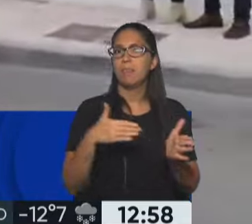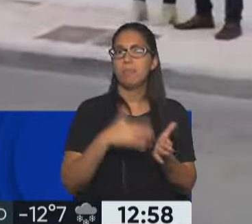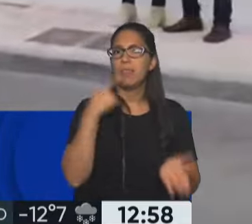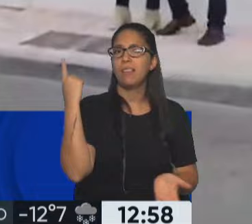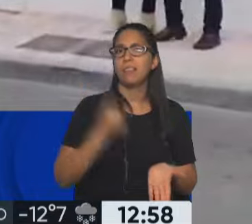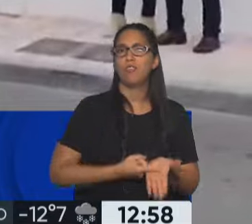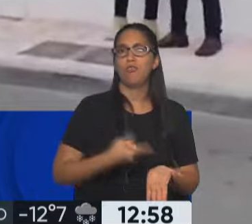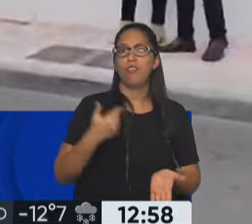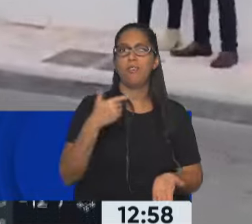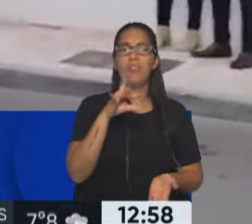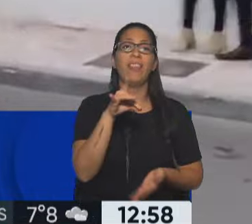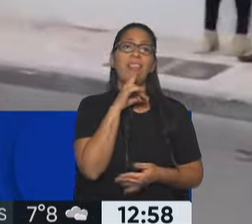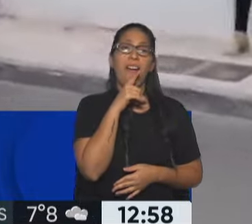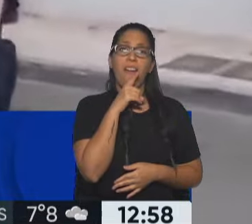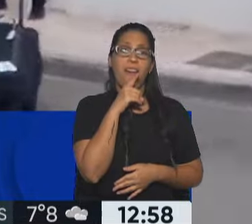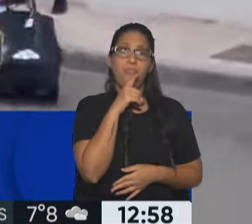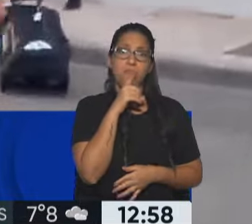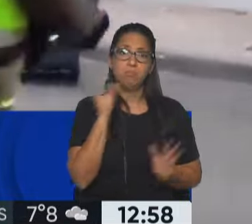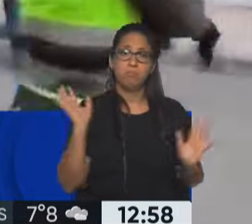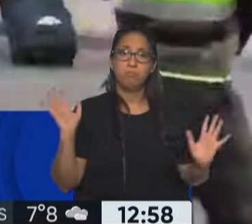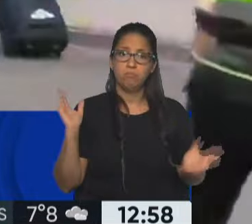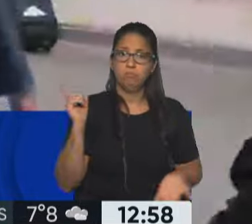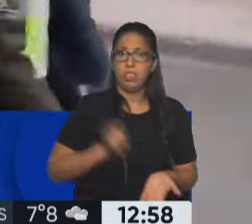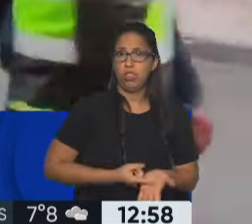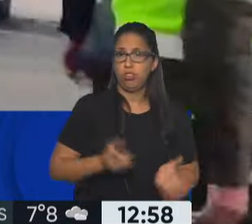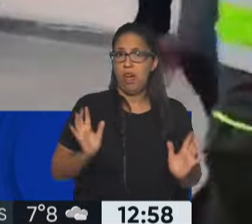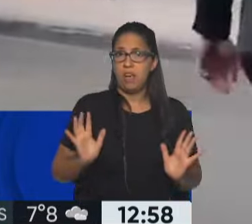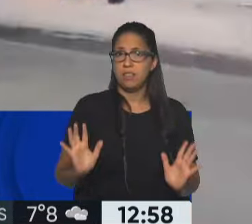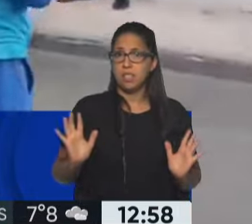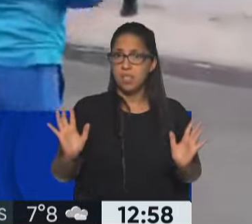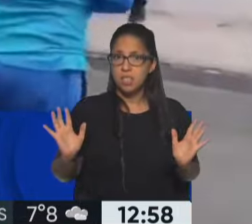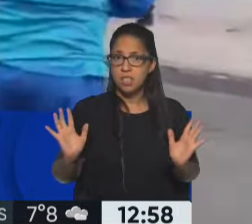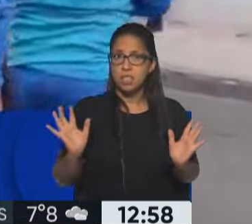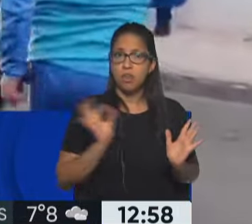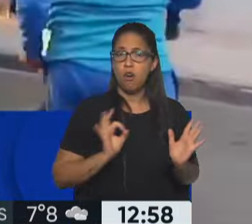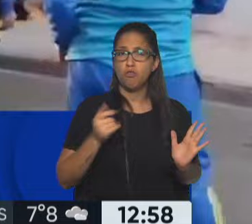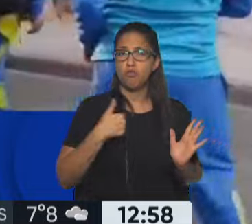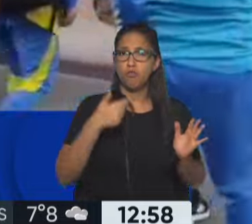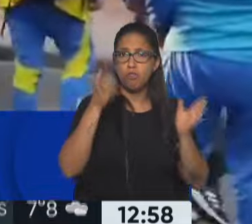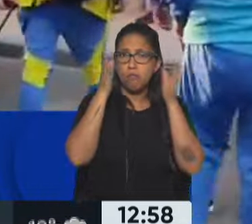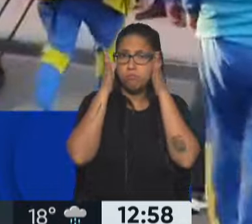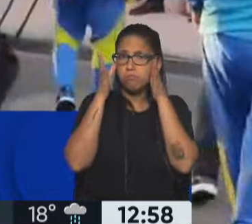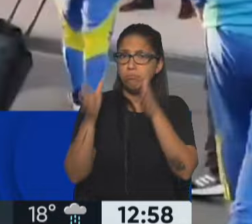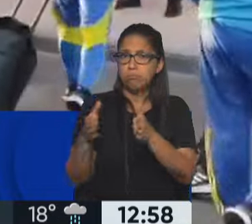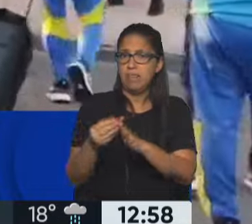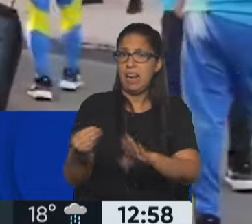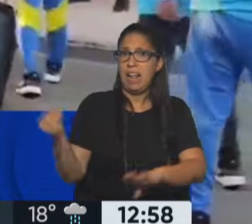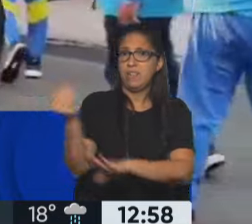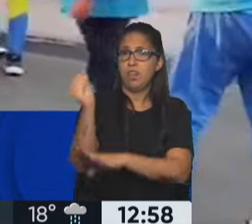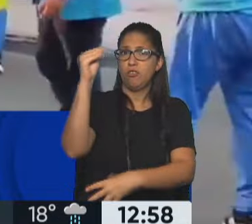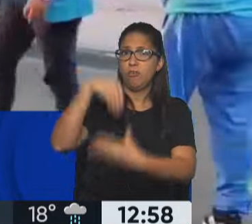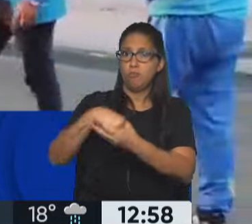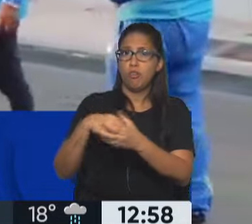Diego Martínez, que no es un problema. Son decisiones, como dice Miguel Russo. Es o me concentro en tratar de clasificar a la Copa de la